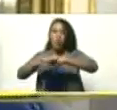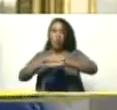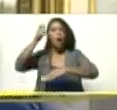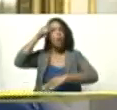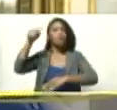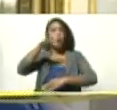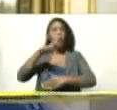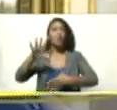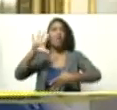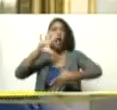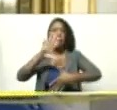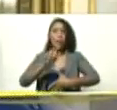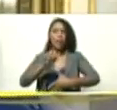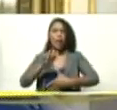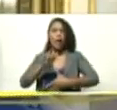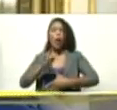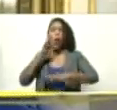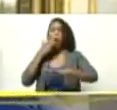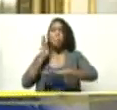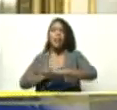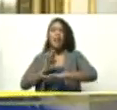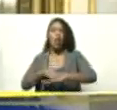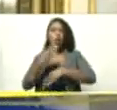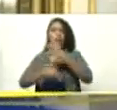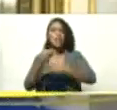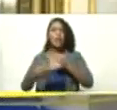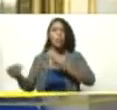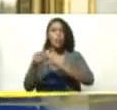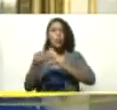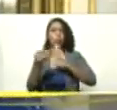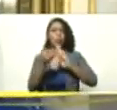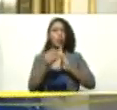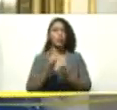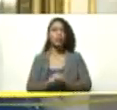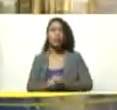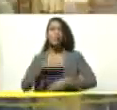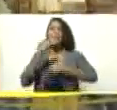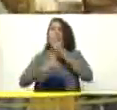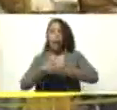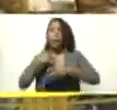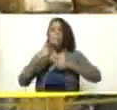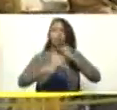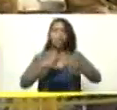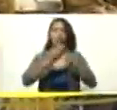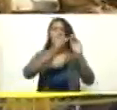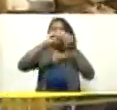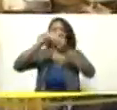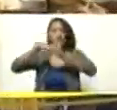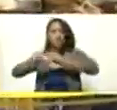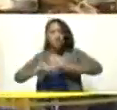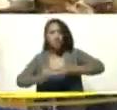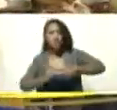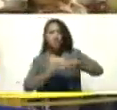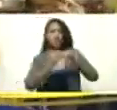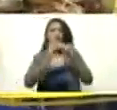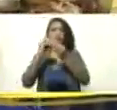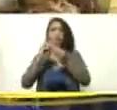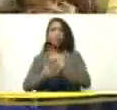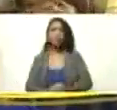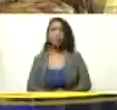pueblos de la América por los crímenes y el genocidio cometido, y se haga un proceso de reparación.